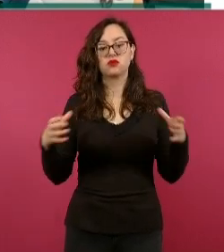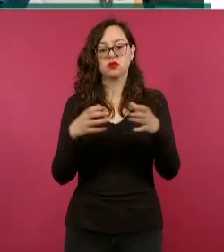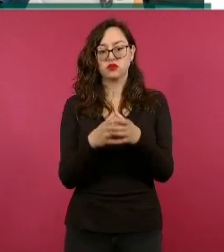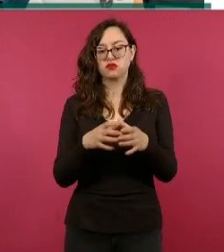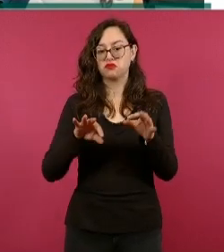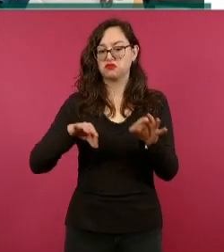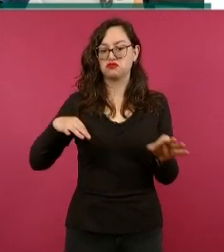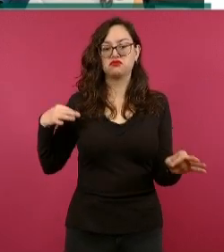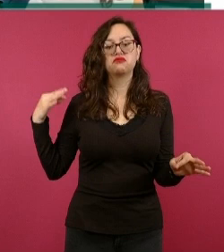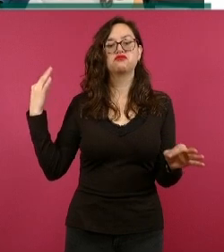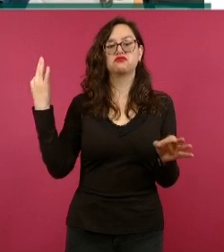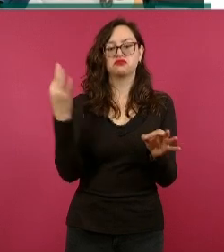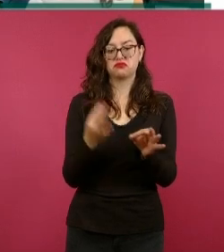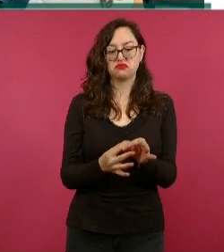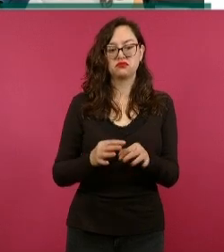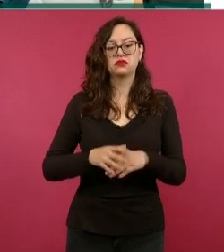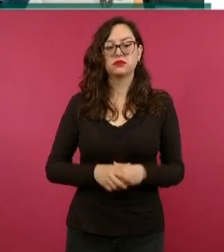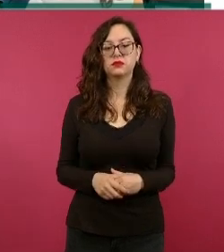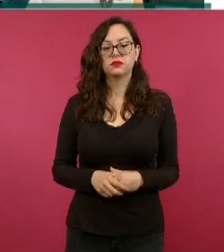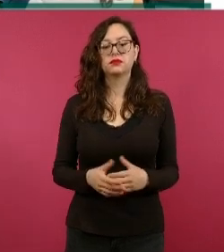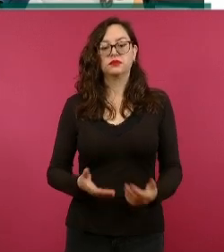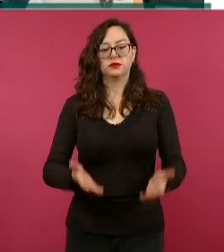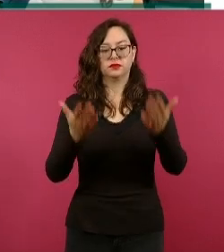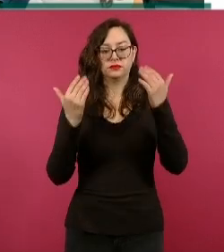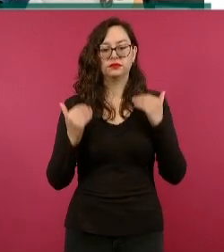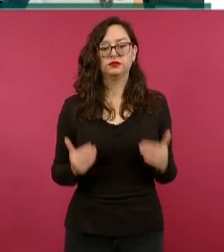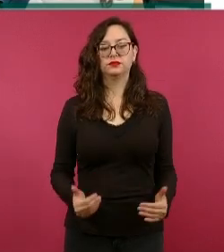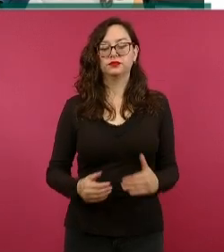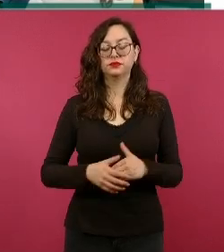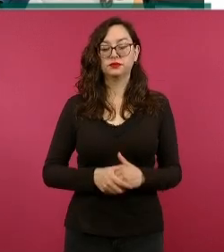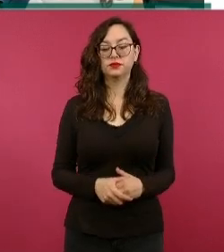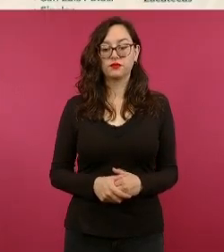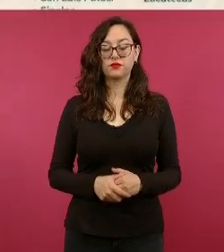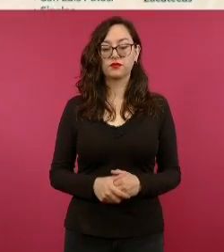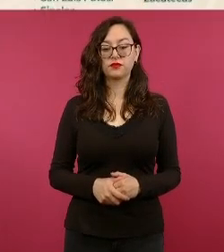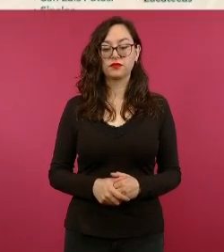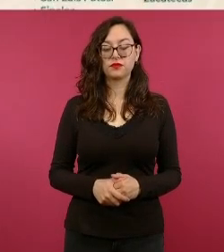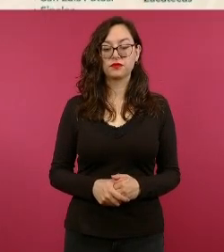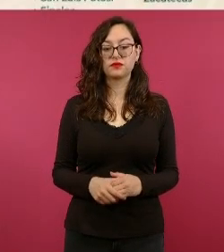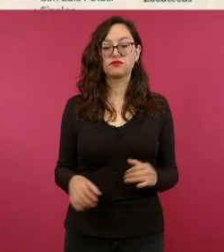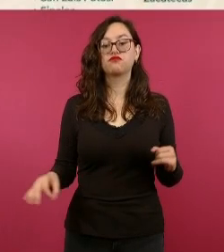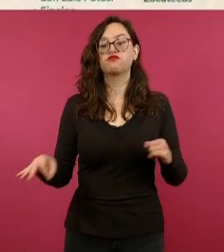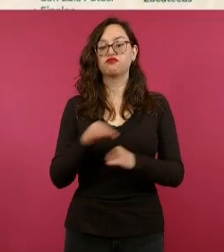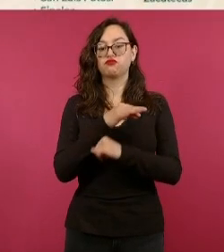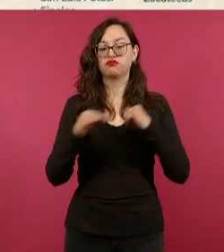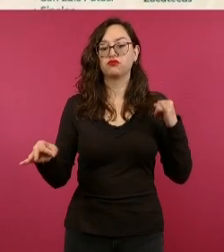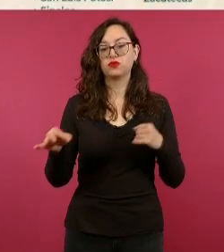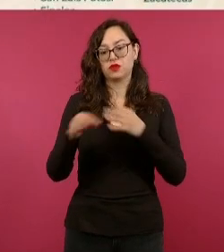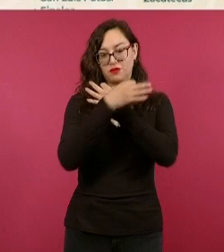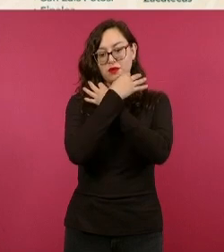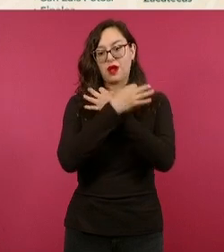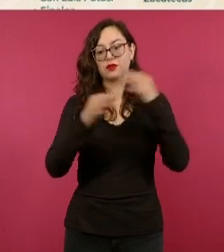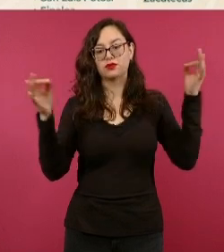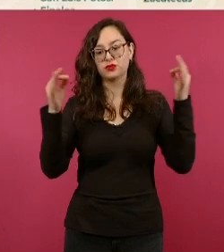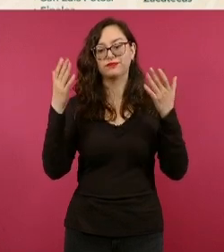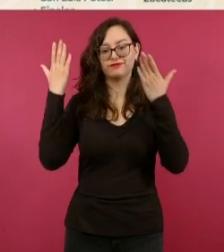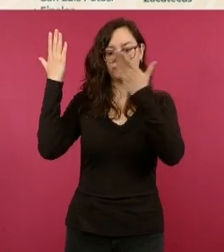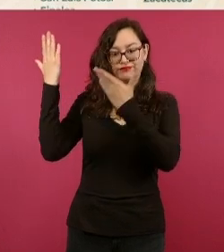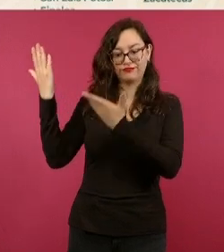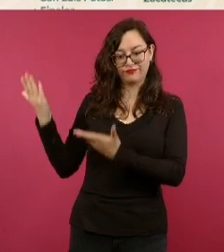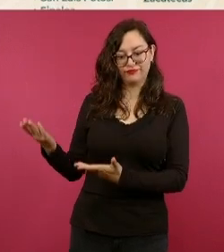ya realizados en el Estado de México. La siguiente, por favor. Y por último, queremos anunciar el día de hoy, así como lo hemos hecho para